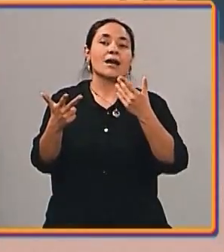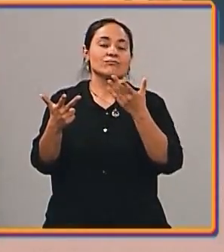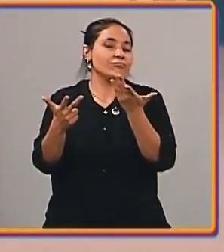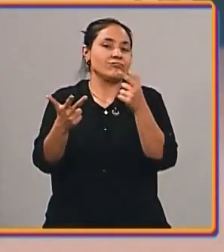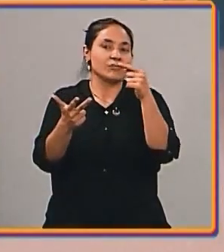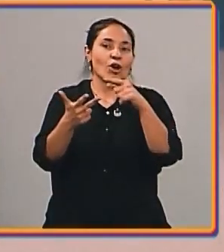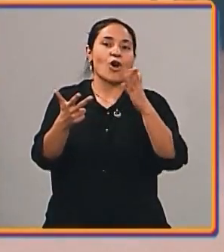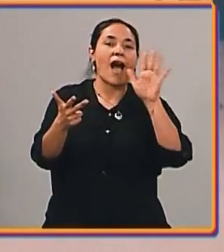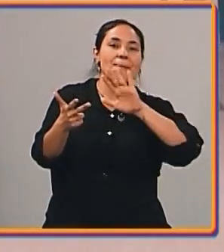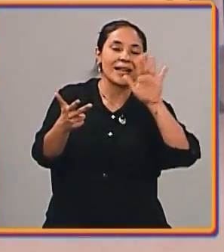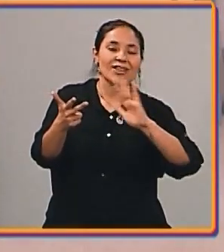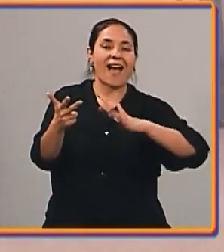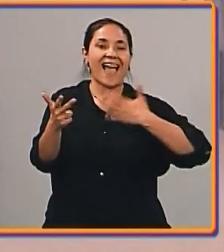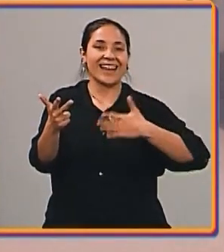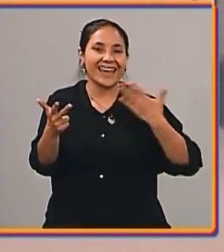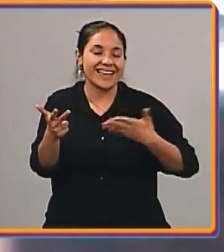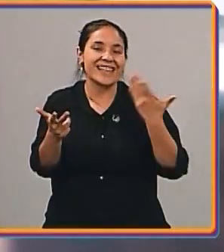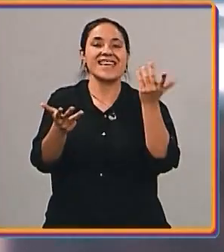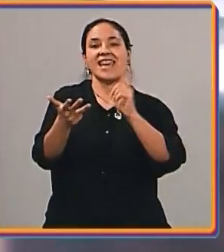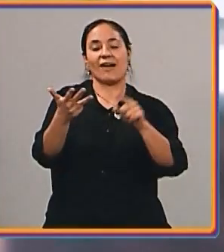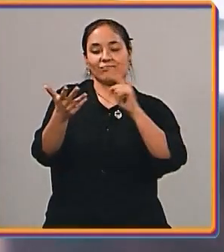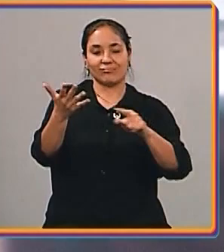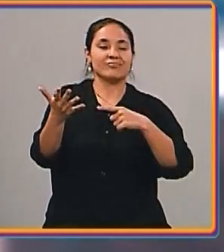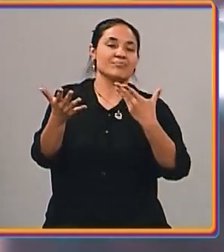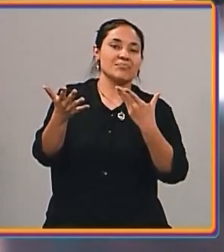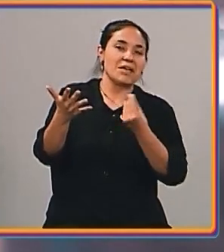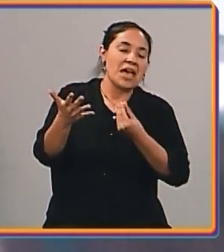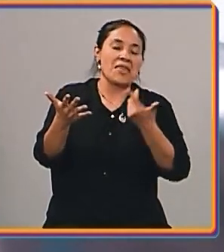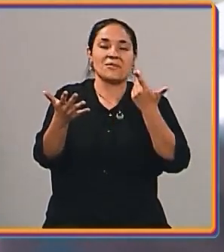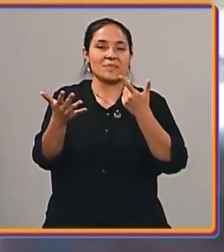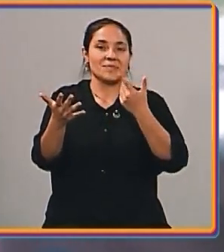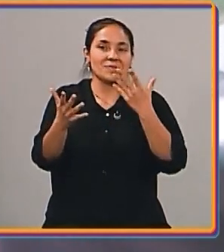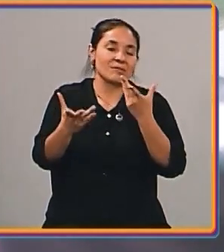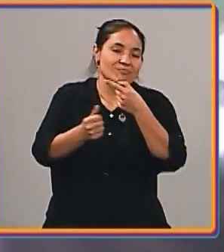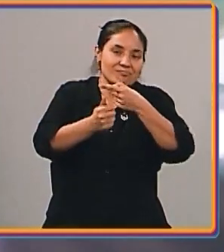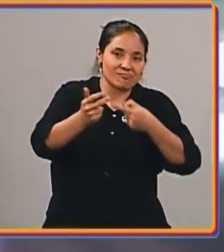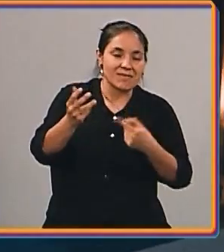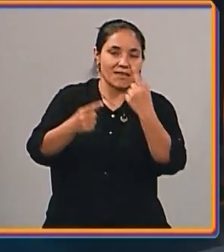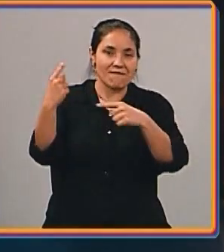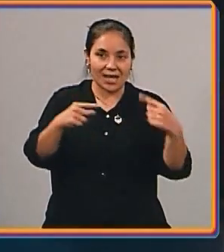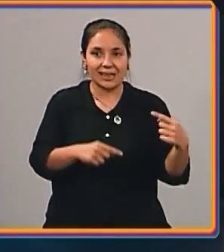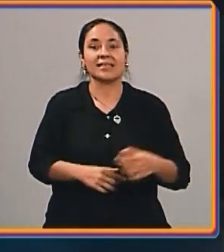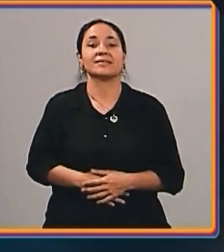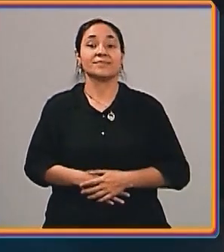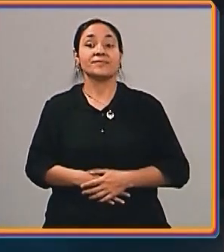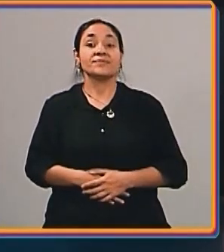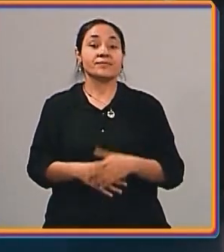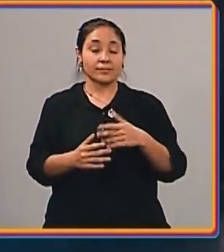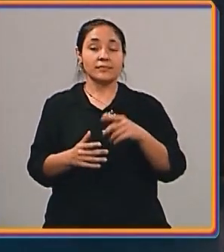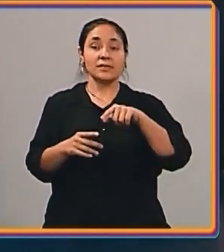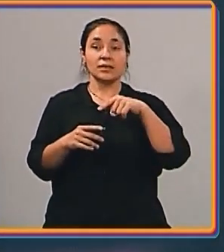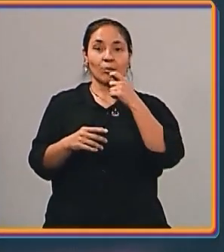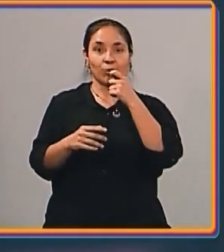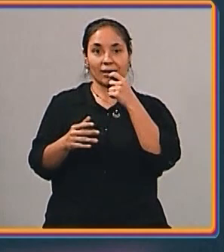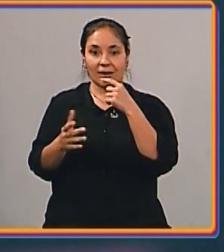negro para el miedo y amarillo para la alegría. Al desplazar el monstruo por las diferentes zonas del tablero, tendremos que contarle